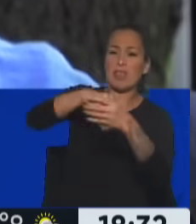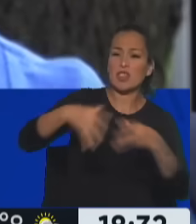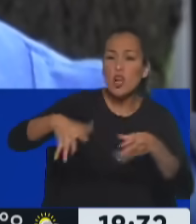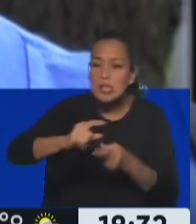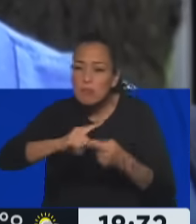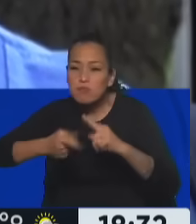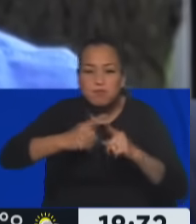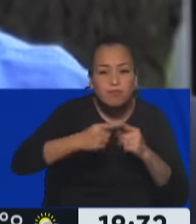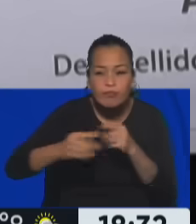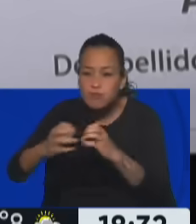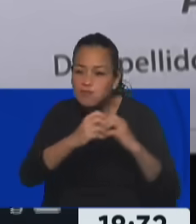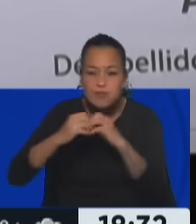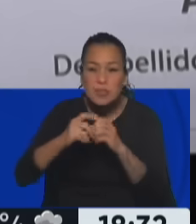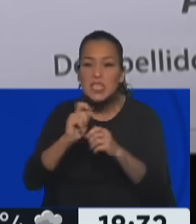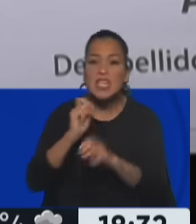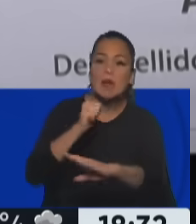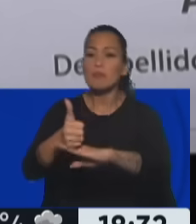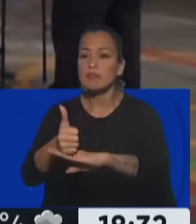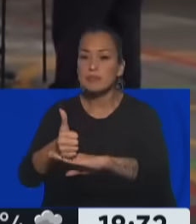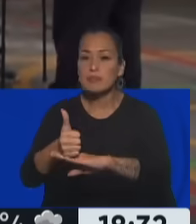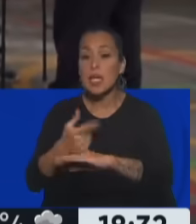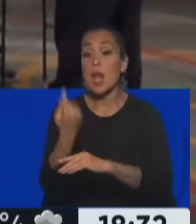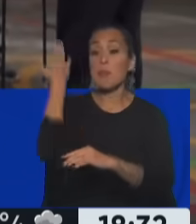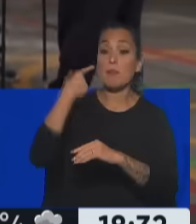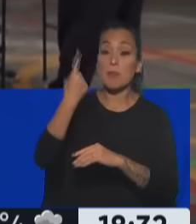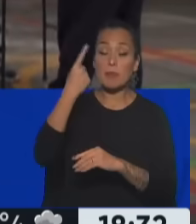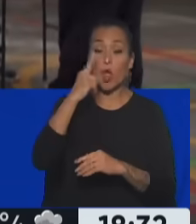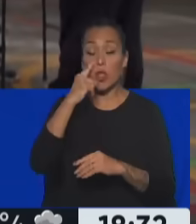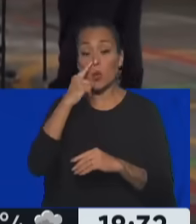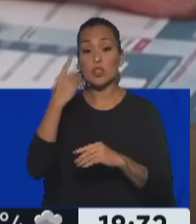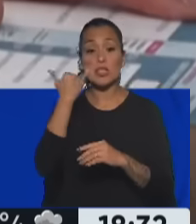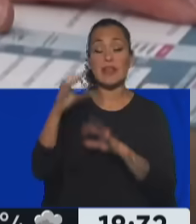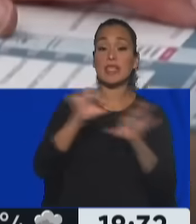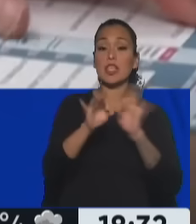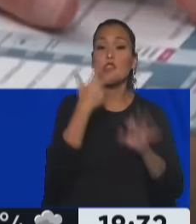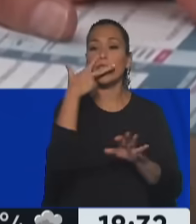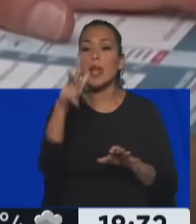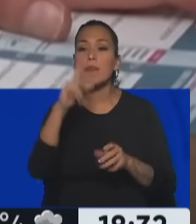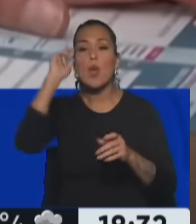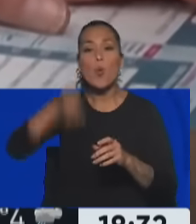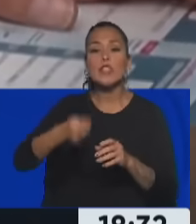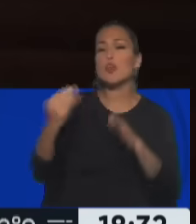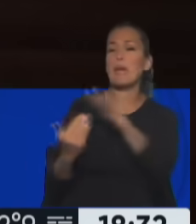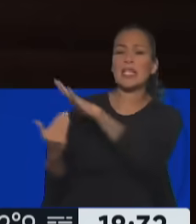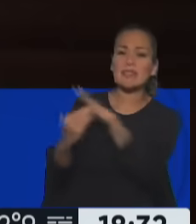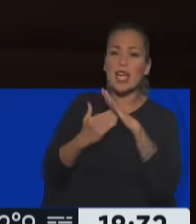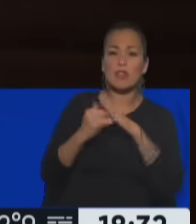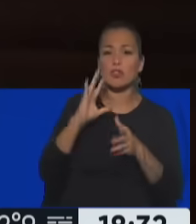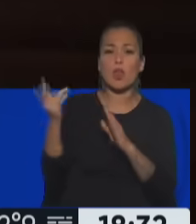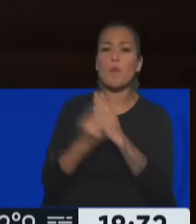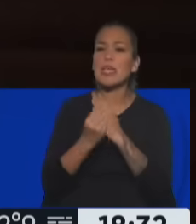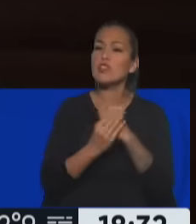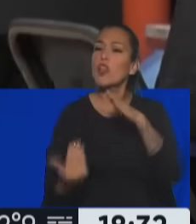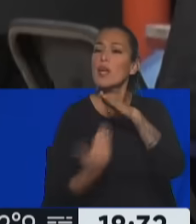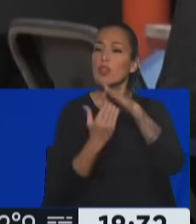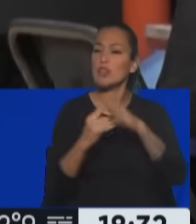ellos decidían quién era y quién no. El domingo 1 de junio se eligieron casi 3.000 jueces, magistrados y ministros de la Corte Suprema. Ha sido todo